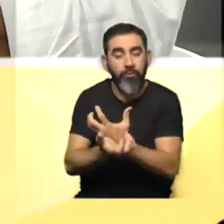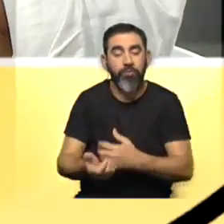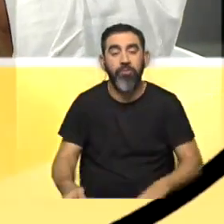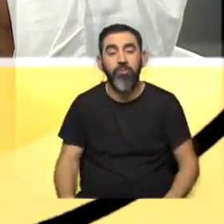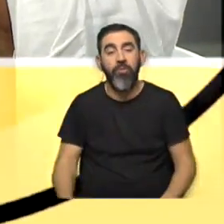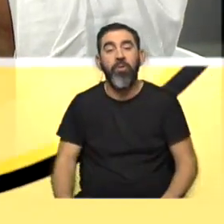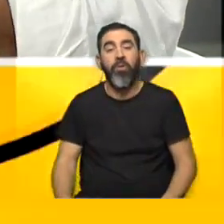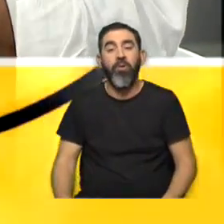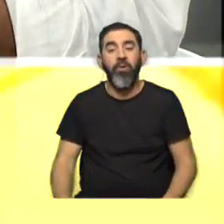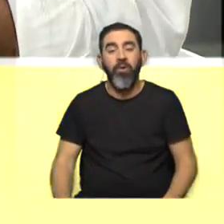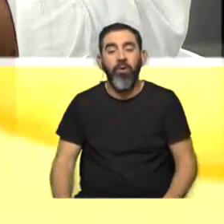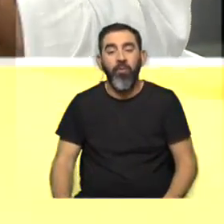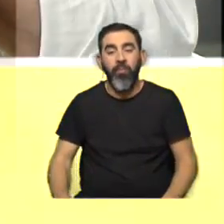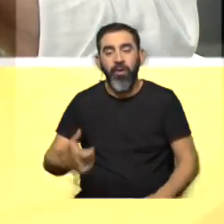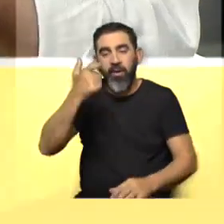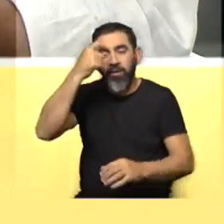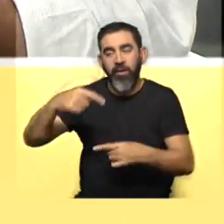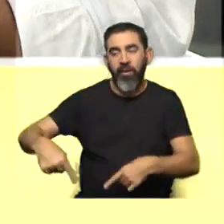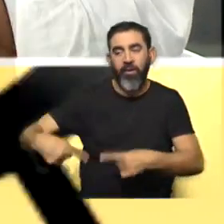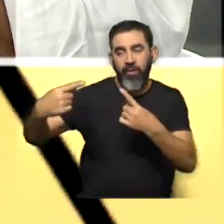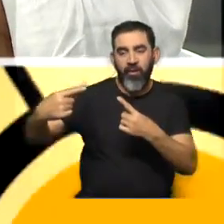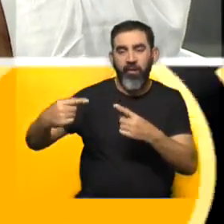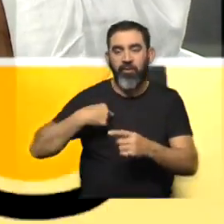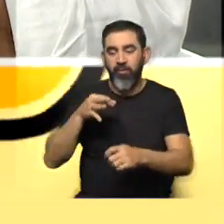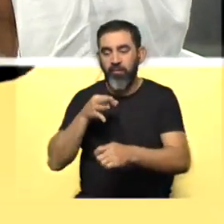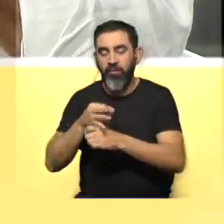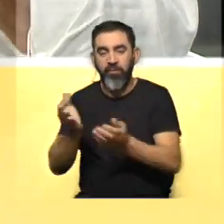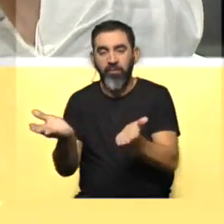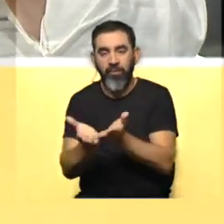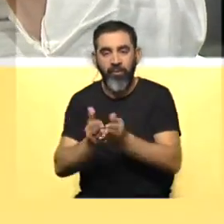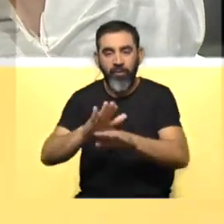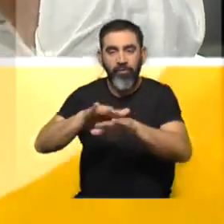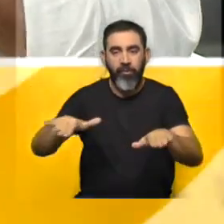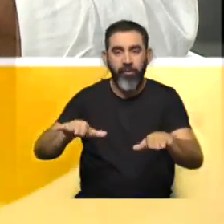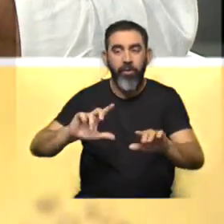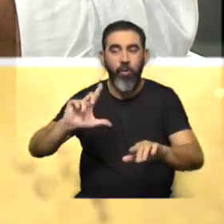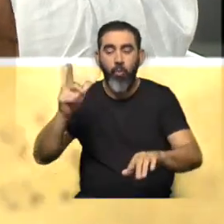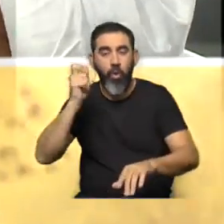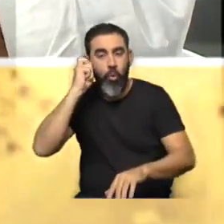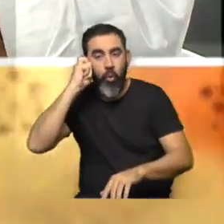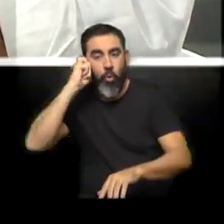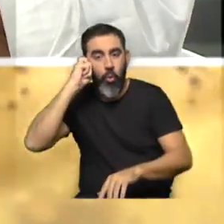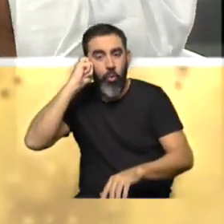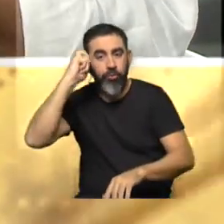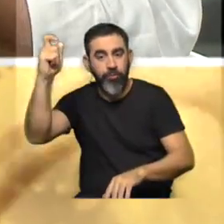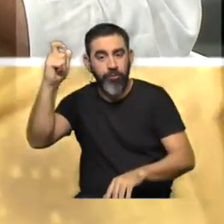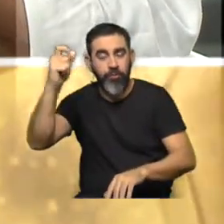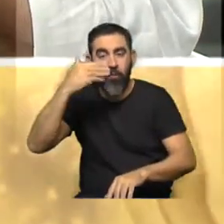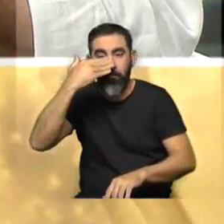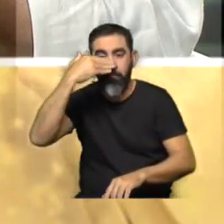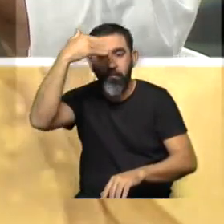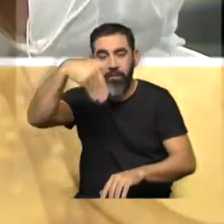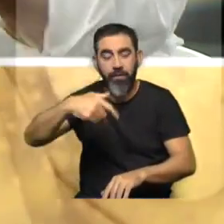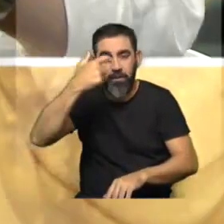decís, la ciencia es debate. Yo le enseño a mis alumnos que no hay conocimiento final